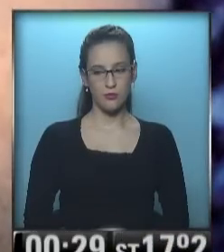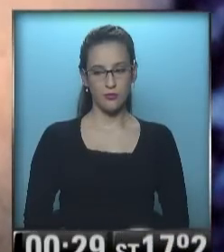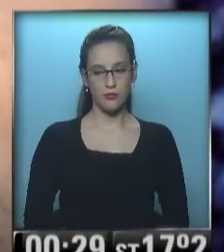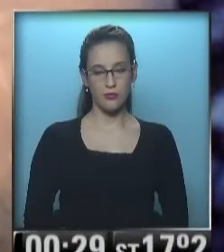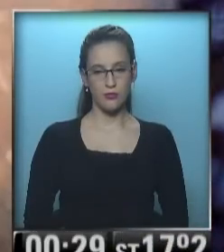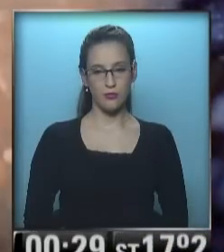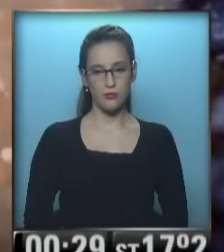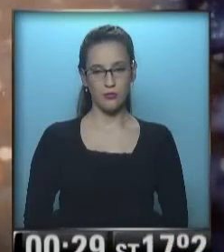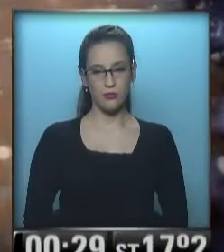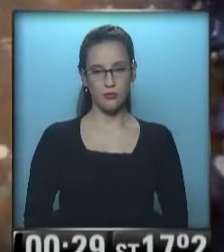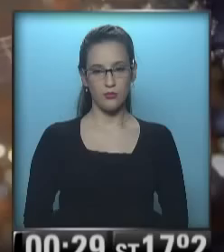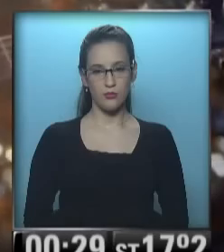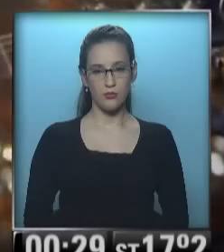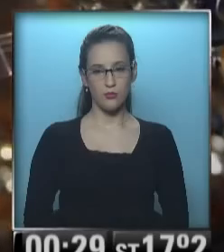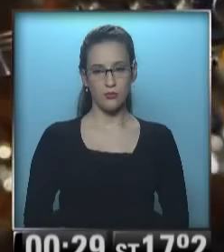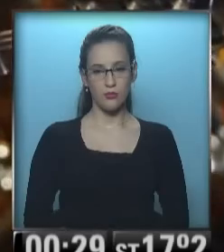solo a